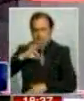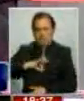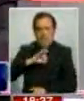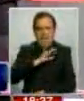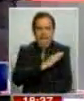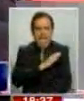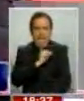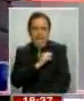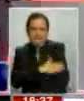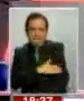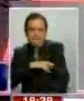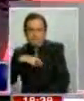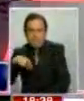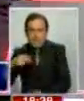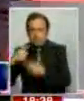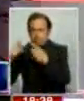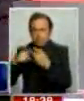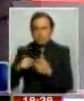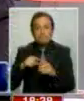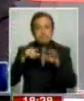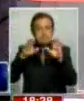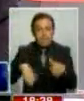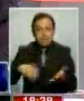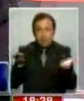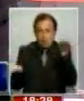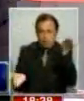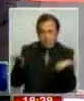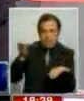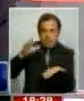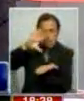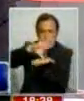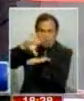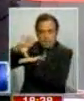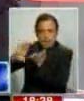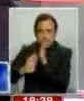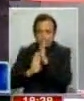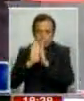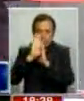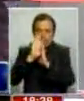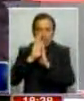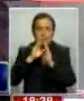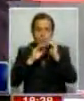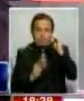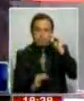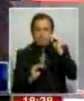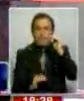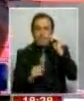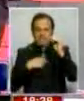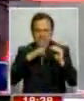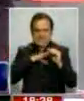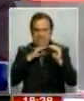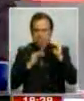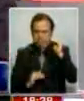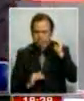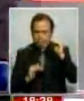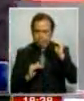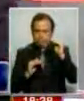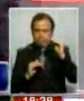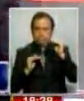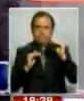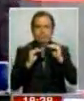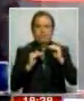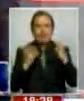oferta consistente como lo hacen los países desarrollados para enfrentar esa desigualdad y el desarrollo sea inclusivo. ¿Cómo se hace en forma